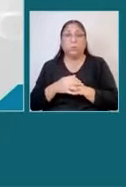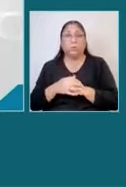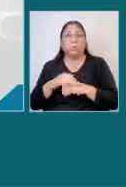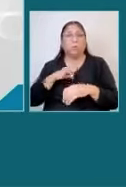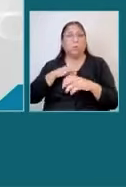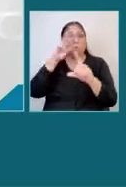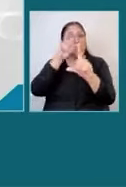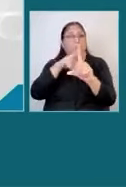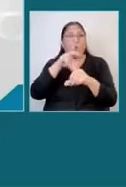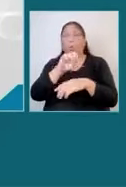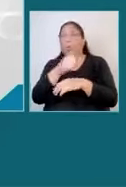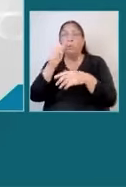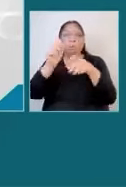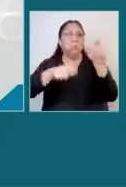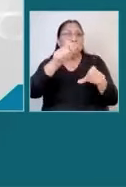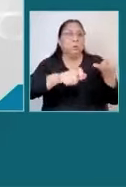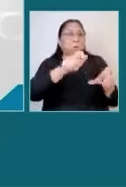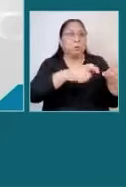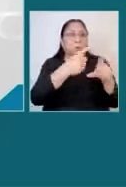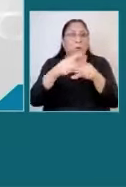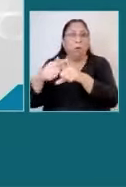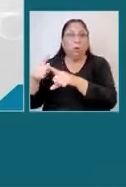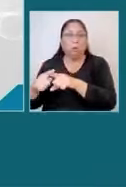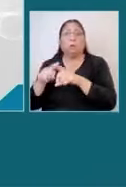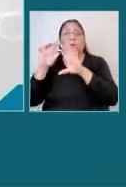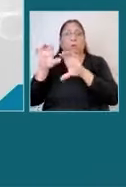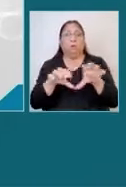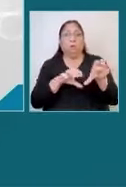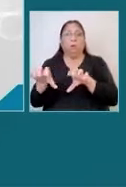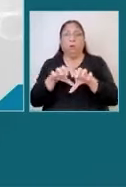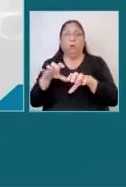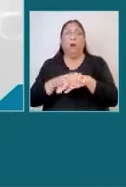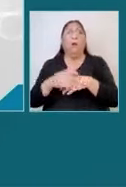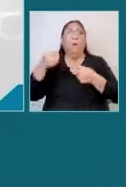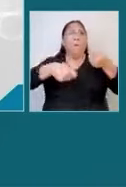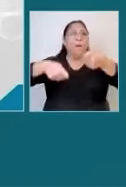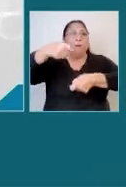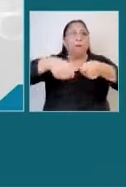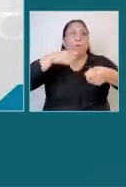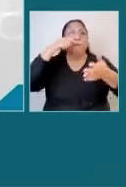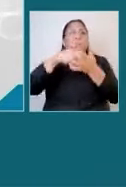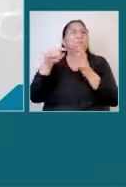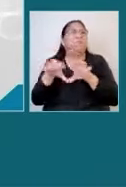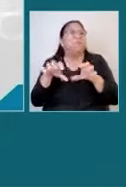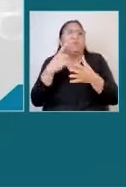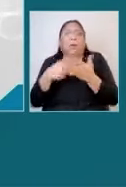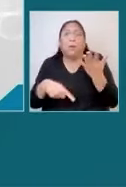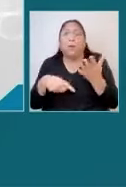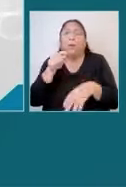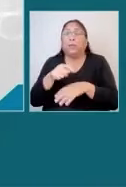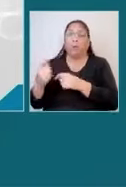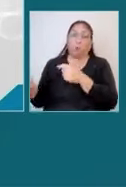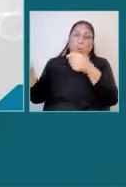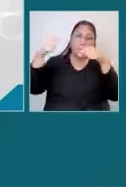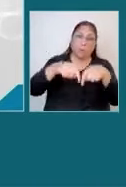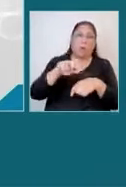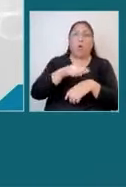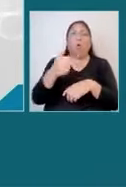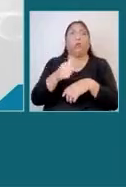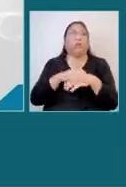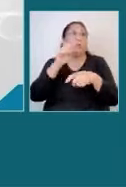Veo otros actores, digamos, en la rama de inversión, y esto está haciendo también de que vengan otros actores